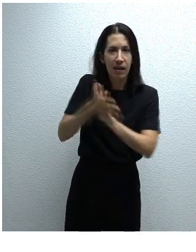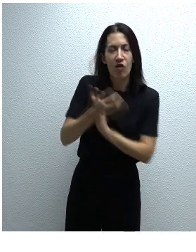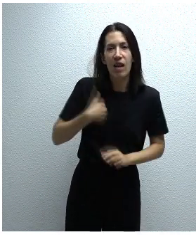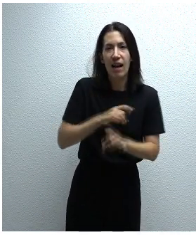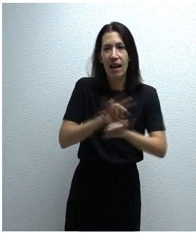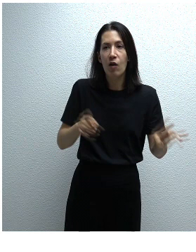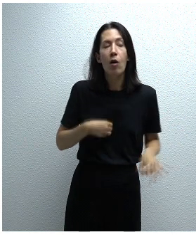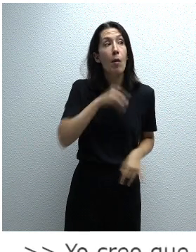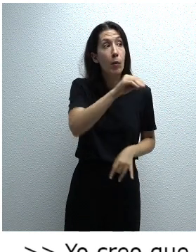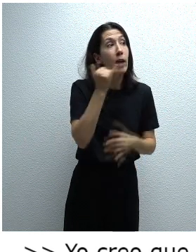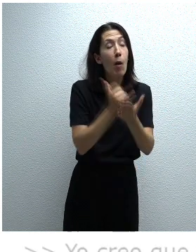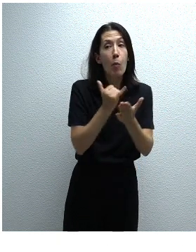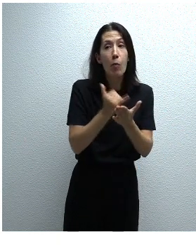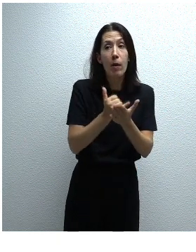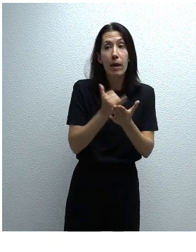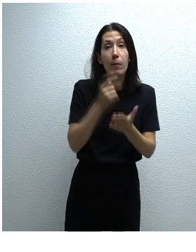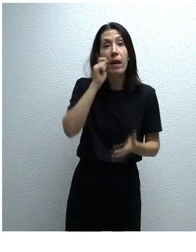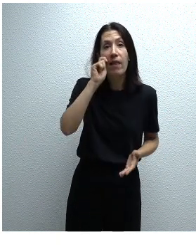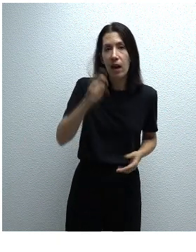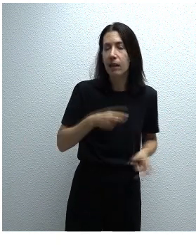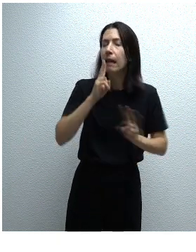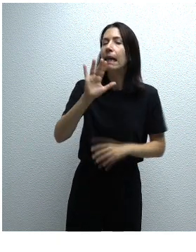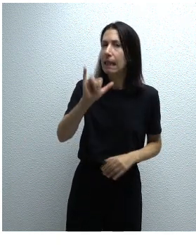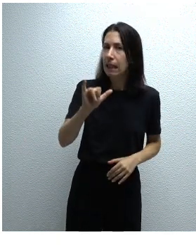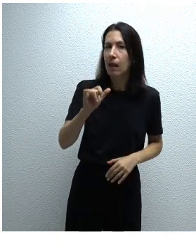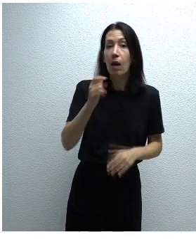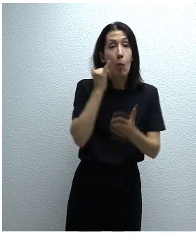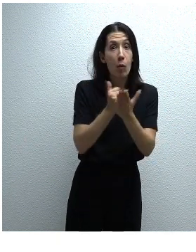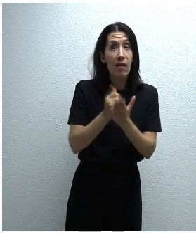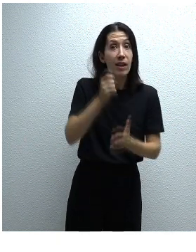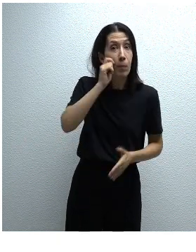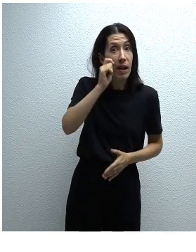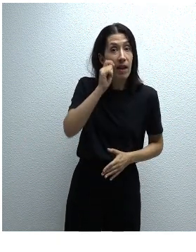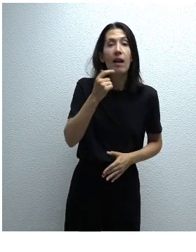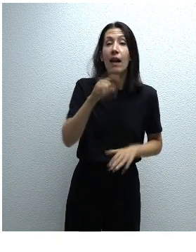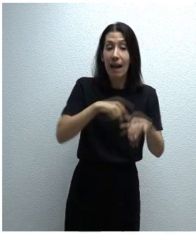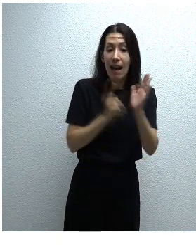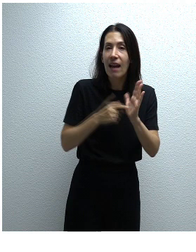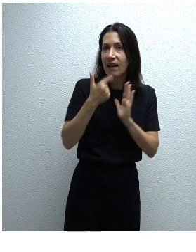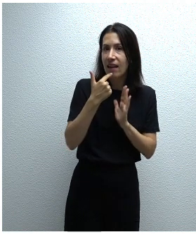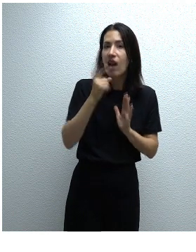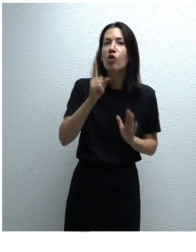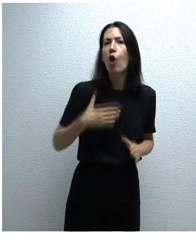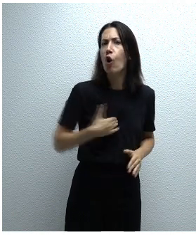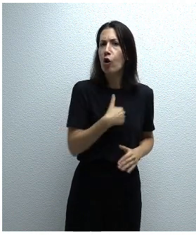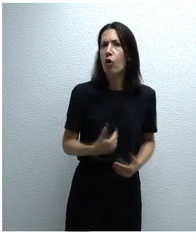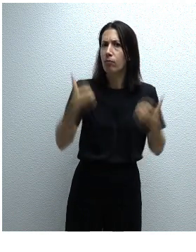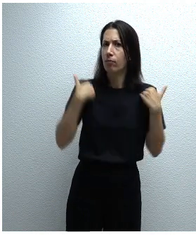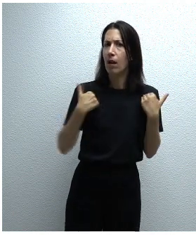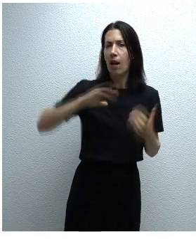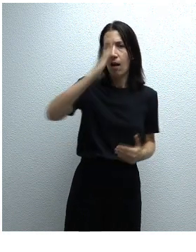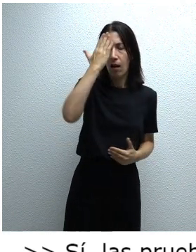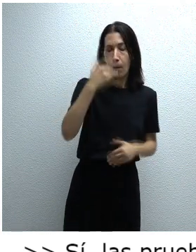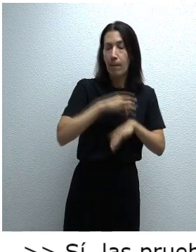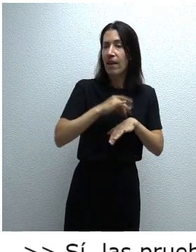periciales. Sí, las pruebas periciales, lo que dispone la ley es que efectivamente no solo sea el forense, porque como hemos cambiado y ahora